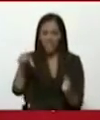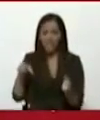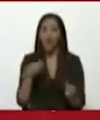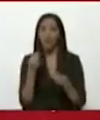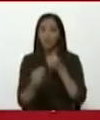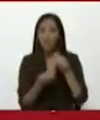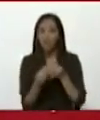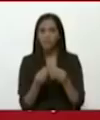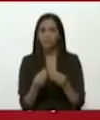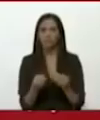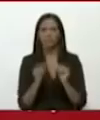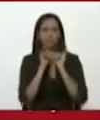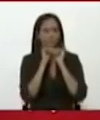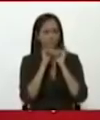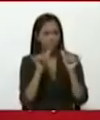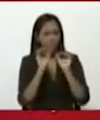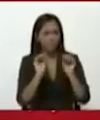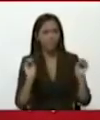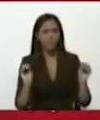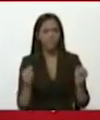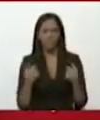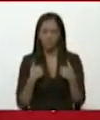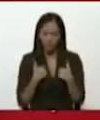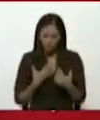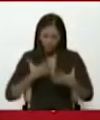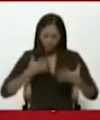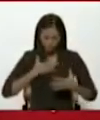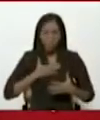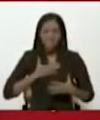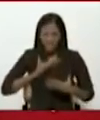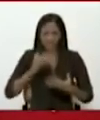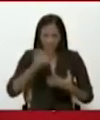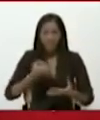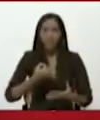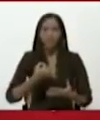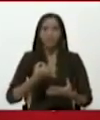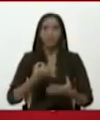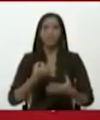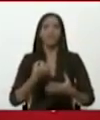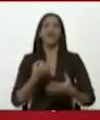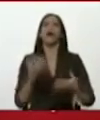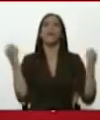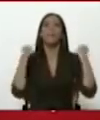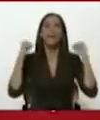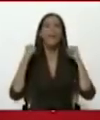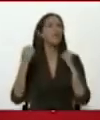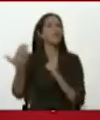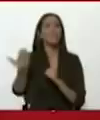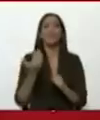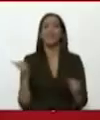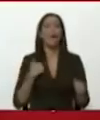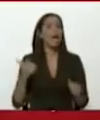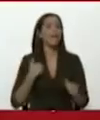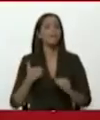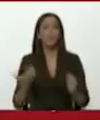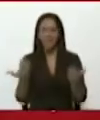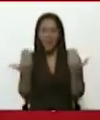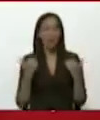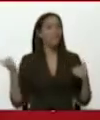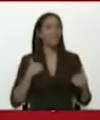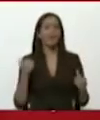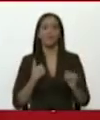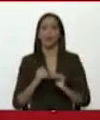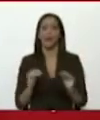que yo le hago al pueblo, así sin que me quede nada por dentro, es a prepararse para lo que venga. Para lo que